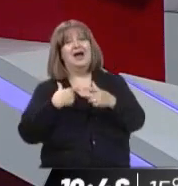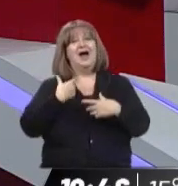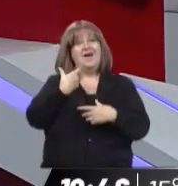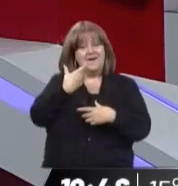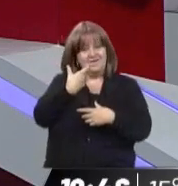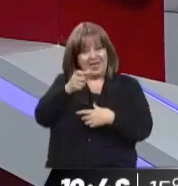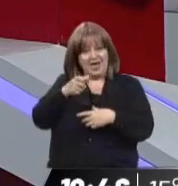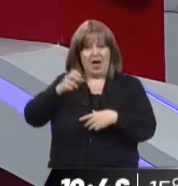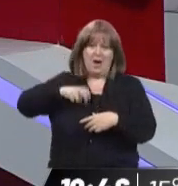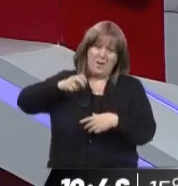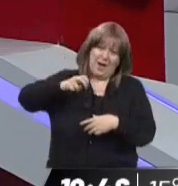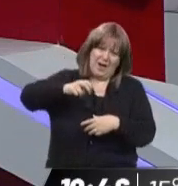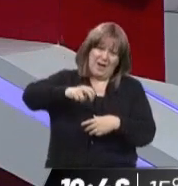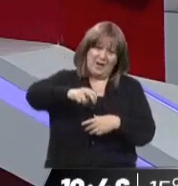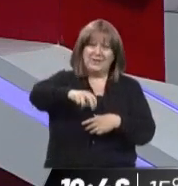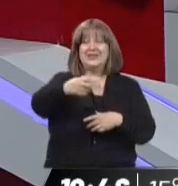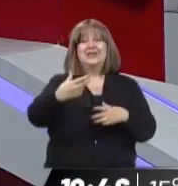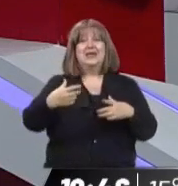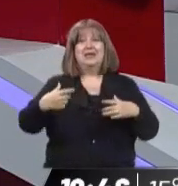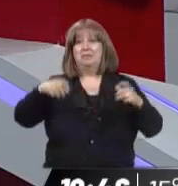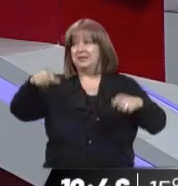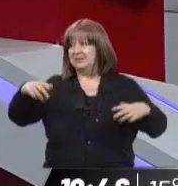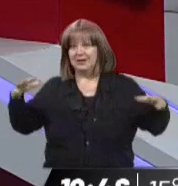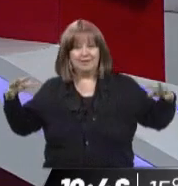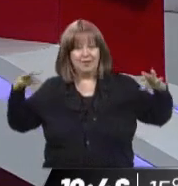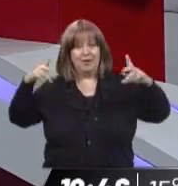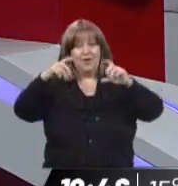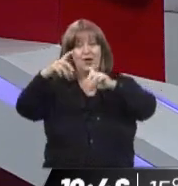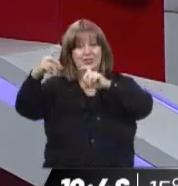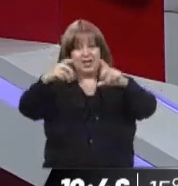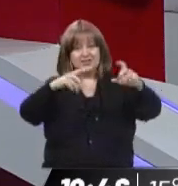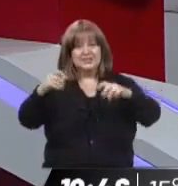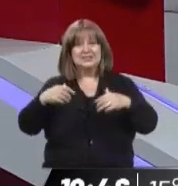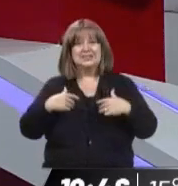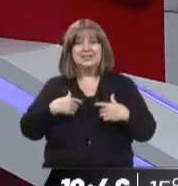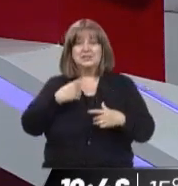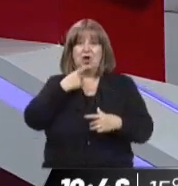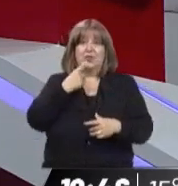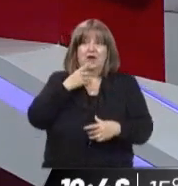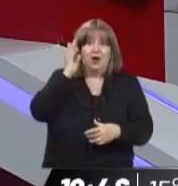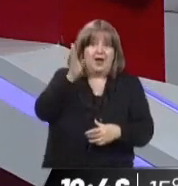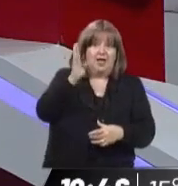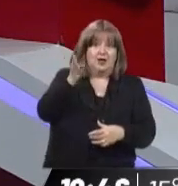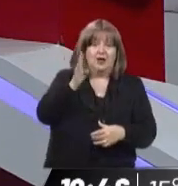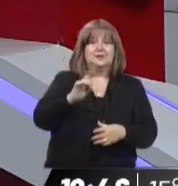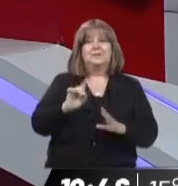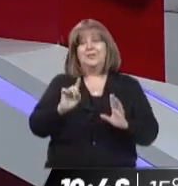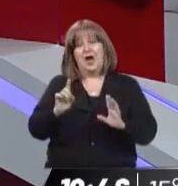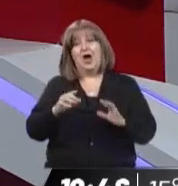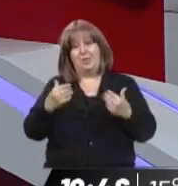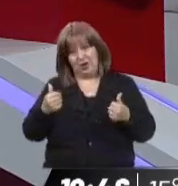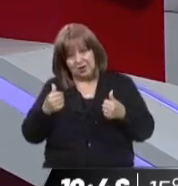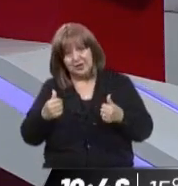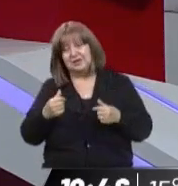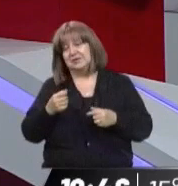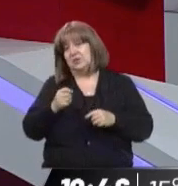No olvidate, tiene la foto de todos los que estaban allí, sí, presentes. Sí, sí. Igualmente no lo quería seguir retando al aire. No, pero está bien que demos el mensaje de que,